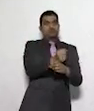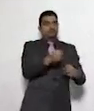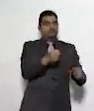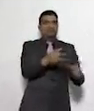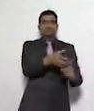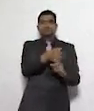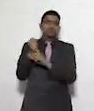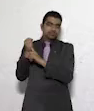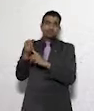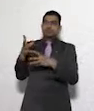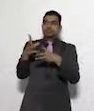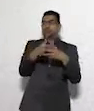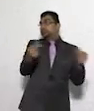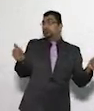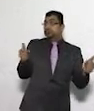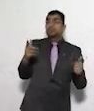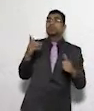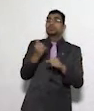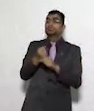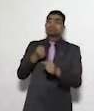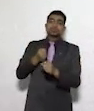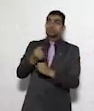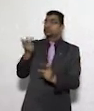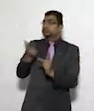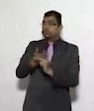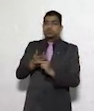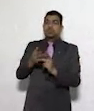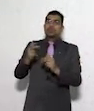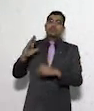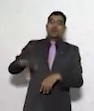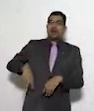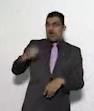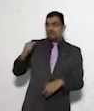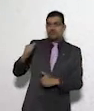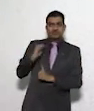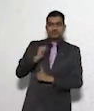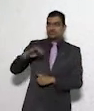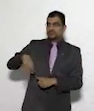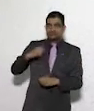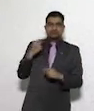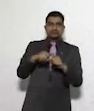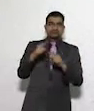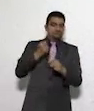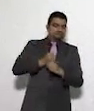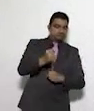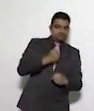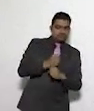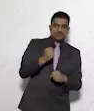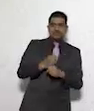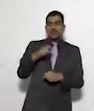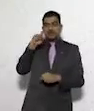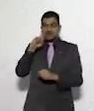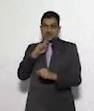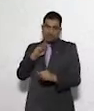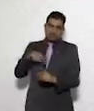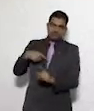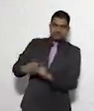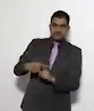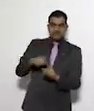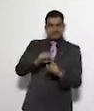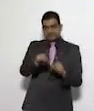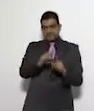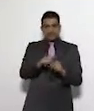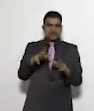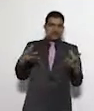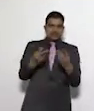ejecuciones, abusos de las Fuerzas Armadas, prácticas sistemáticas de tortura y tortura sexual,